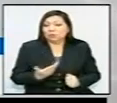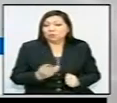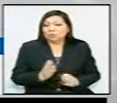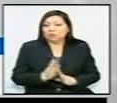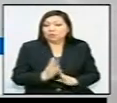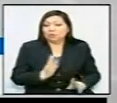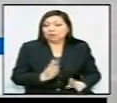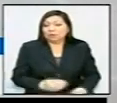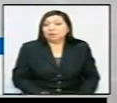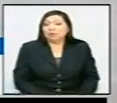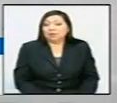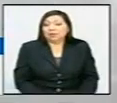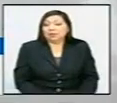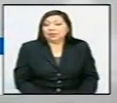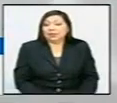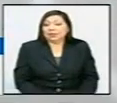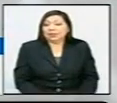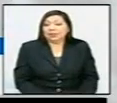forma.